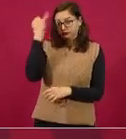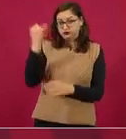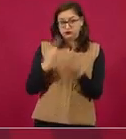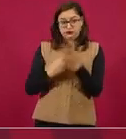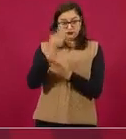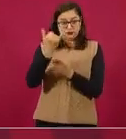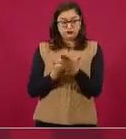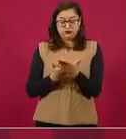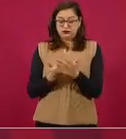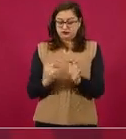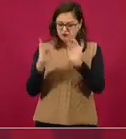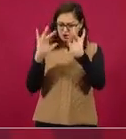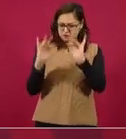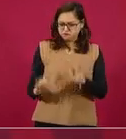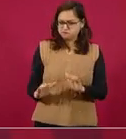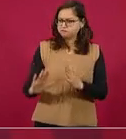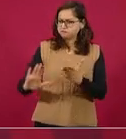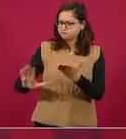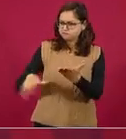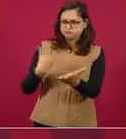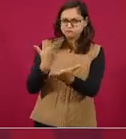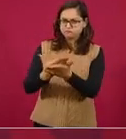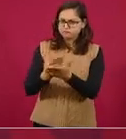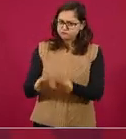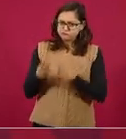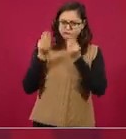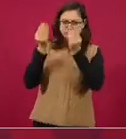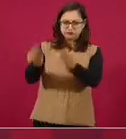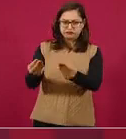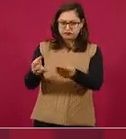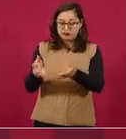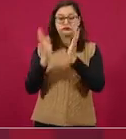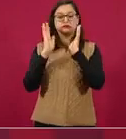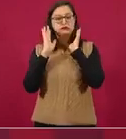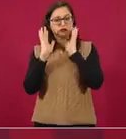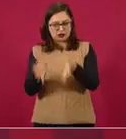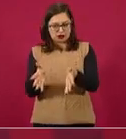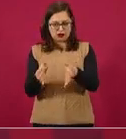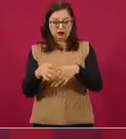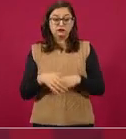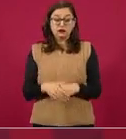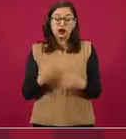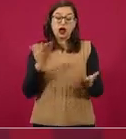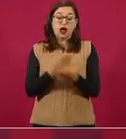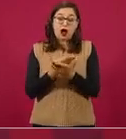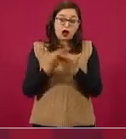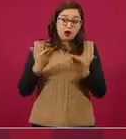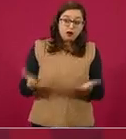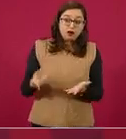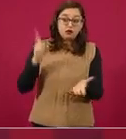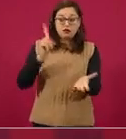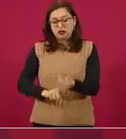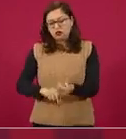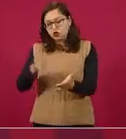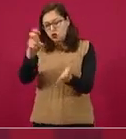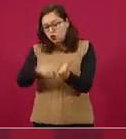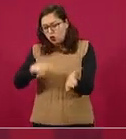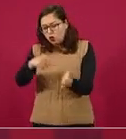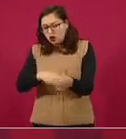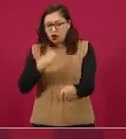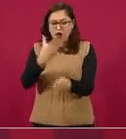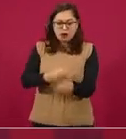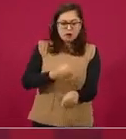y va a ser el legislativo el que va a decidir como